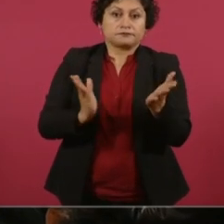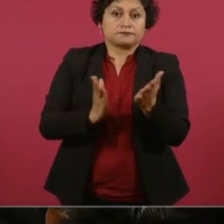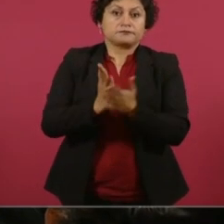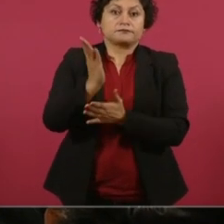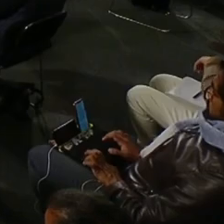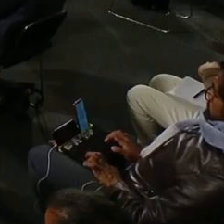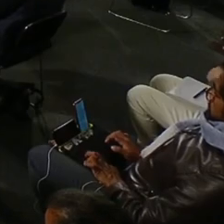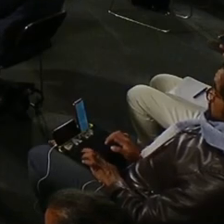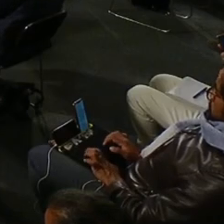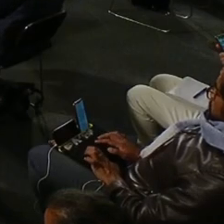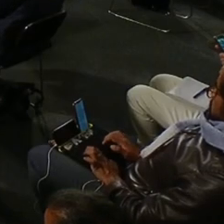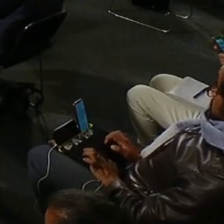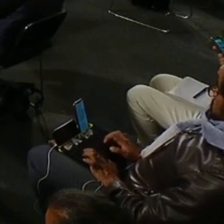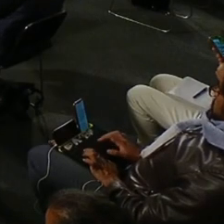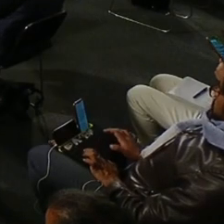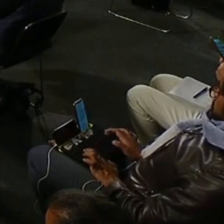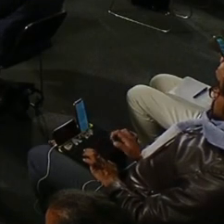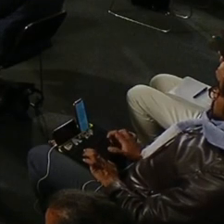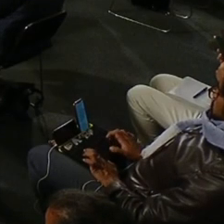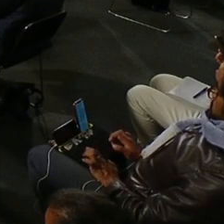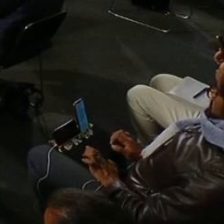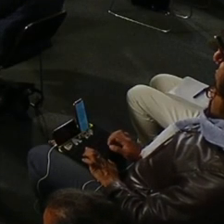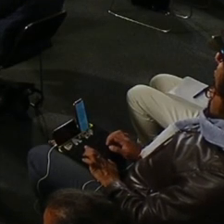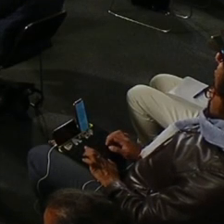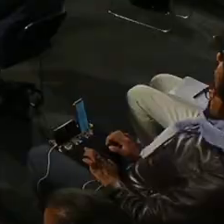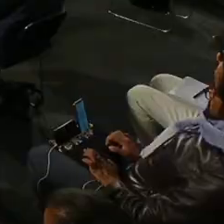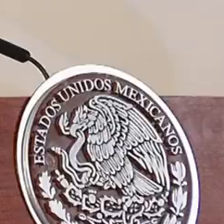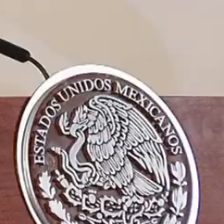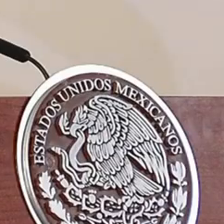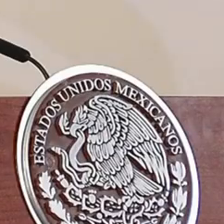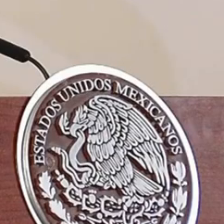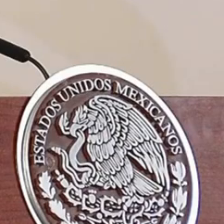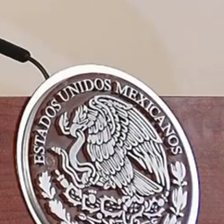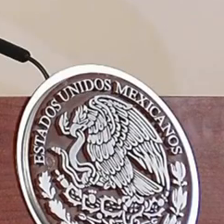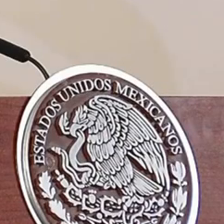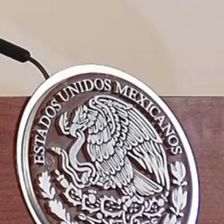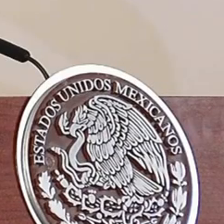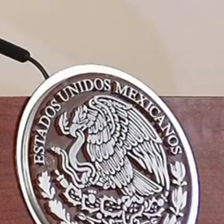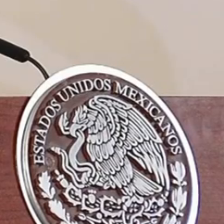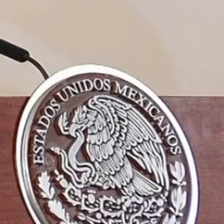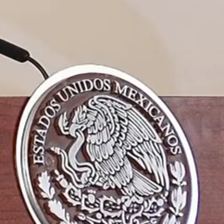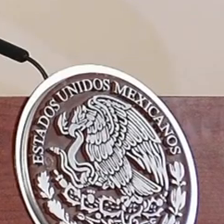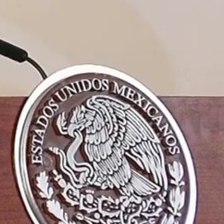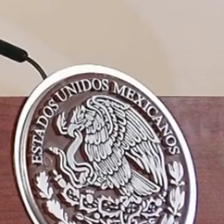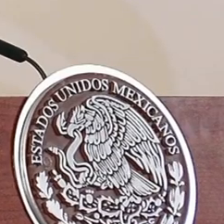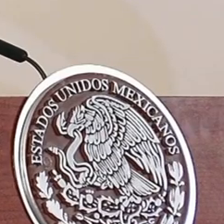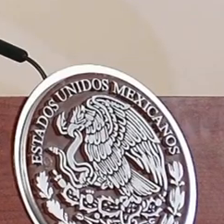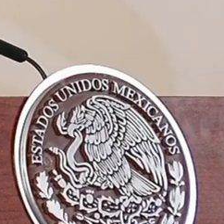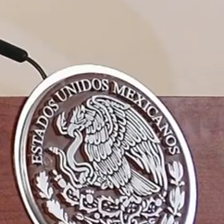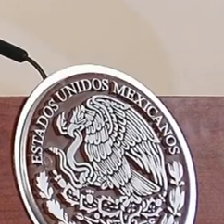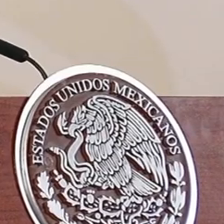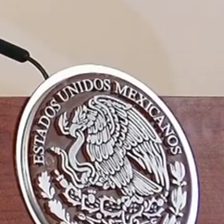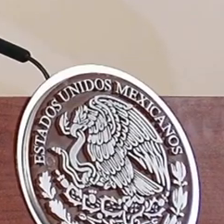esta prueba tan difícil y la